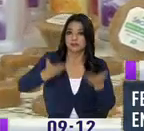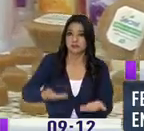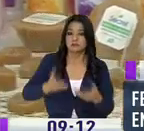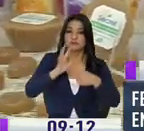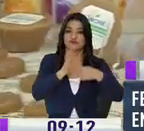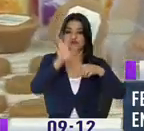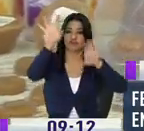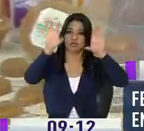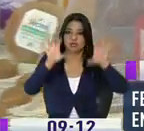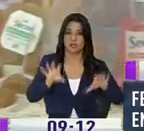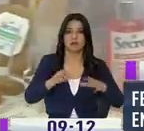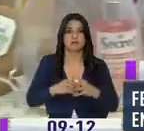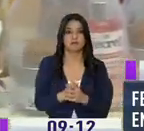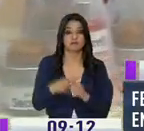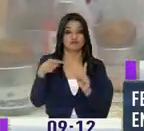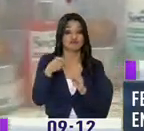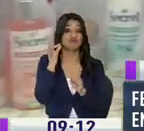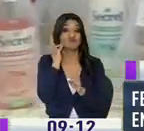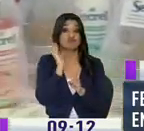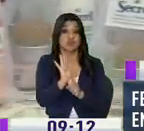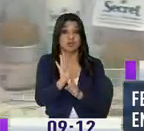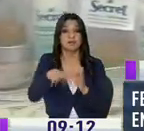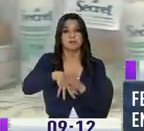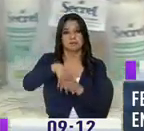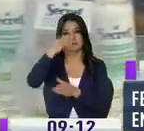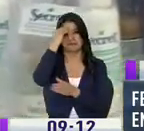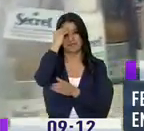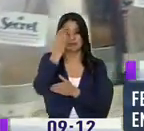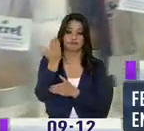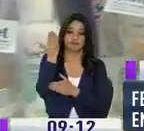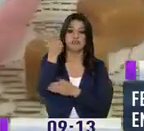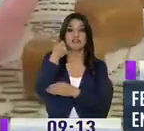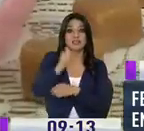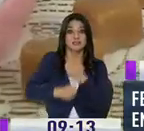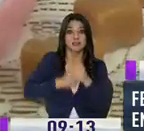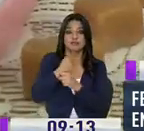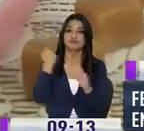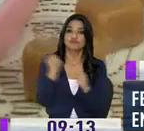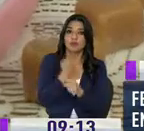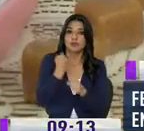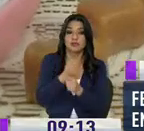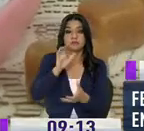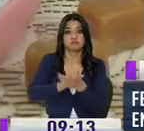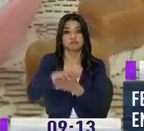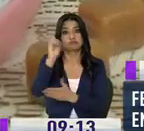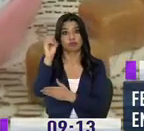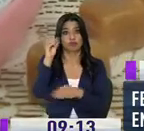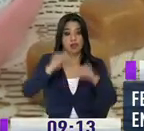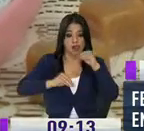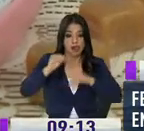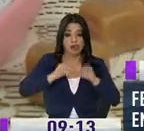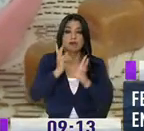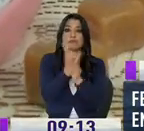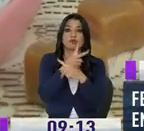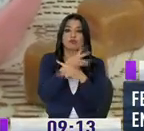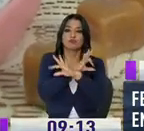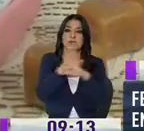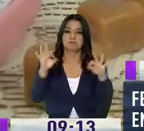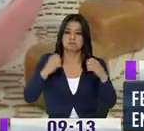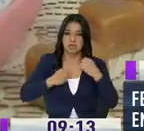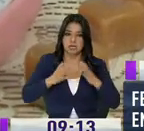feria, entre ellos Giovanna López, una emprendedora que desde hace 10 años trabaja junto a su esposo en la elaboración de productos de